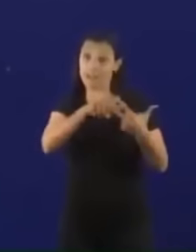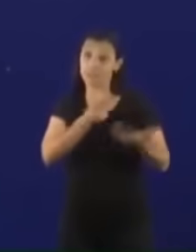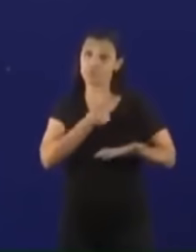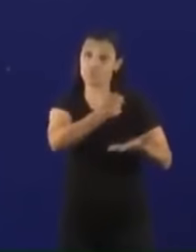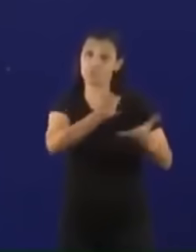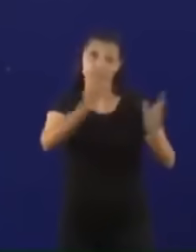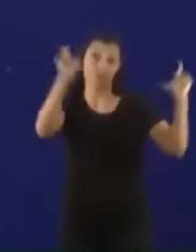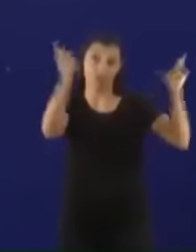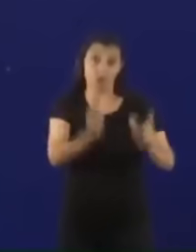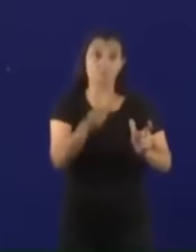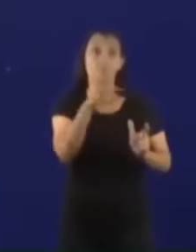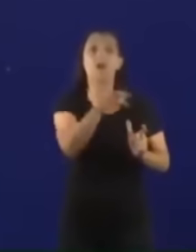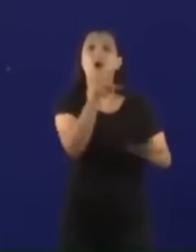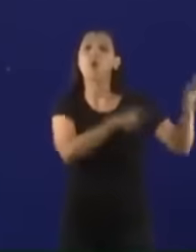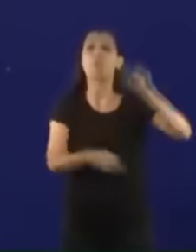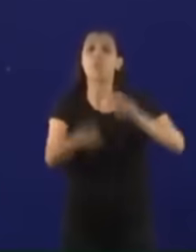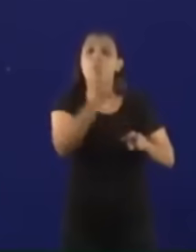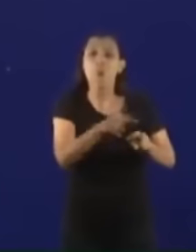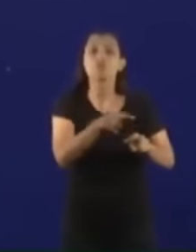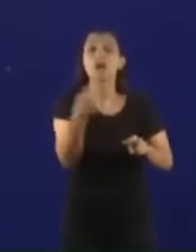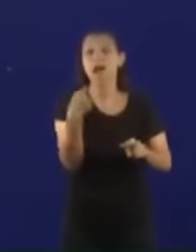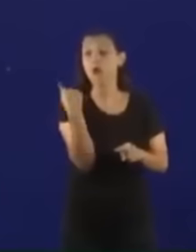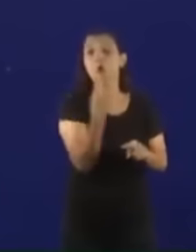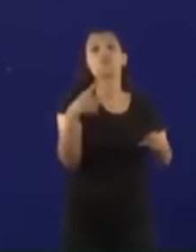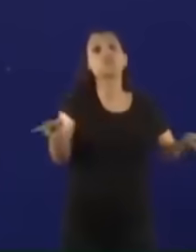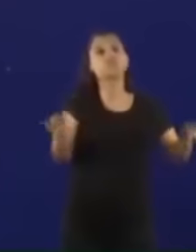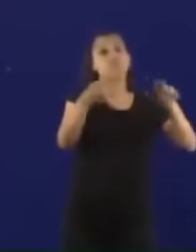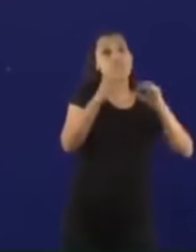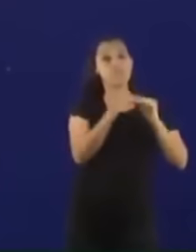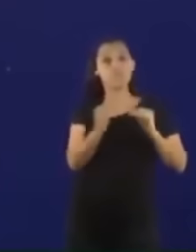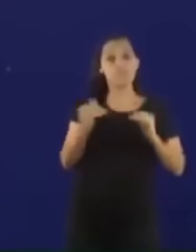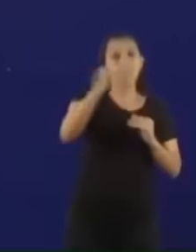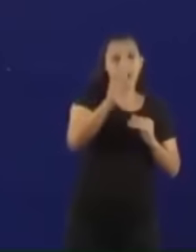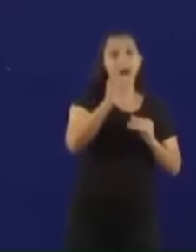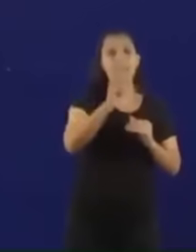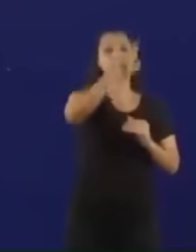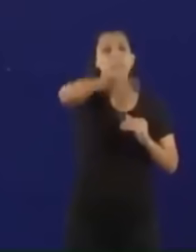Esta mejora en los ingresos fiscales a través de la reducción de subsidios,